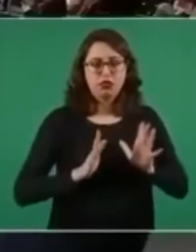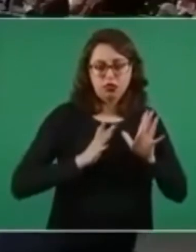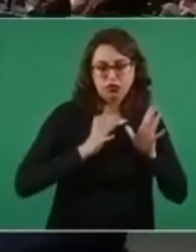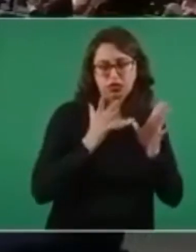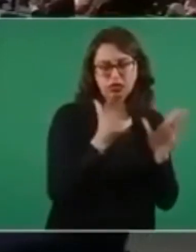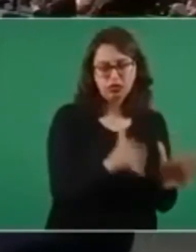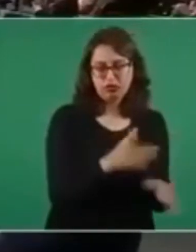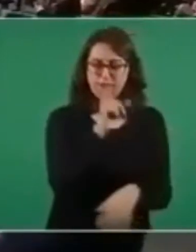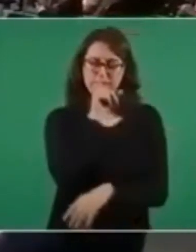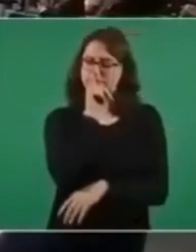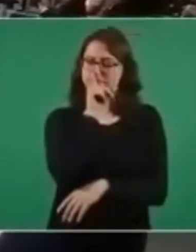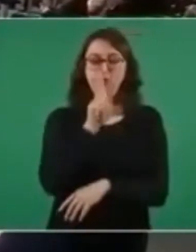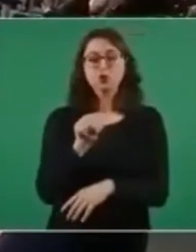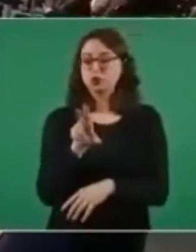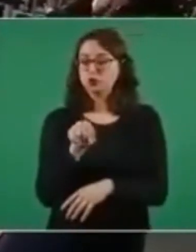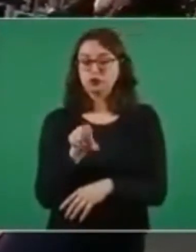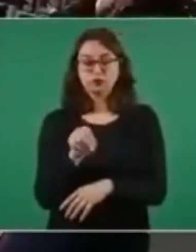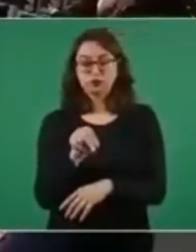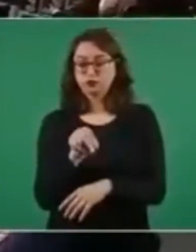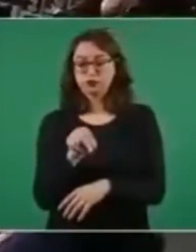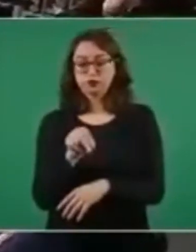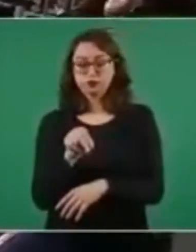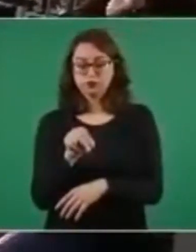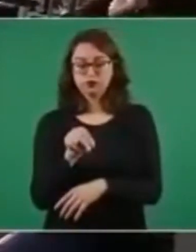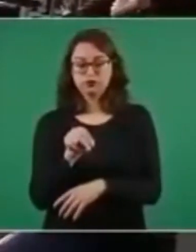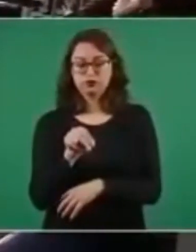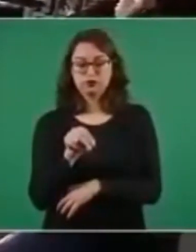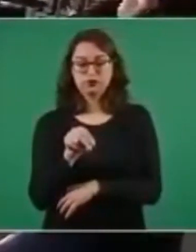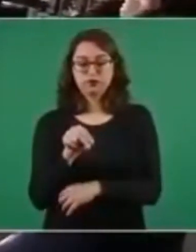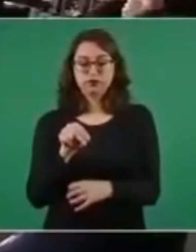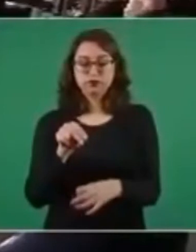Vamos a que sea lo